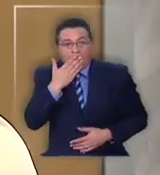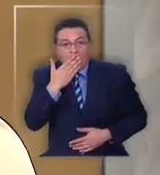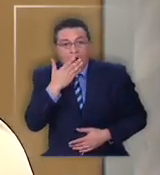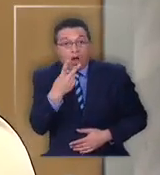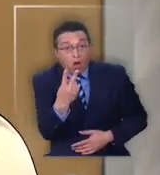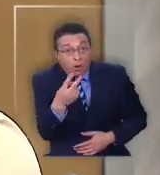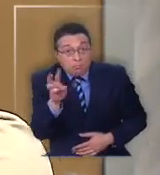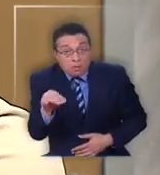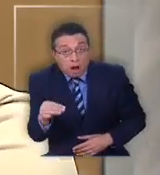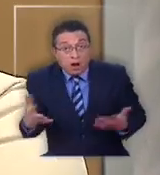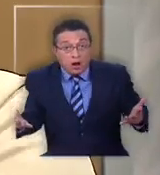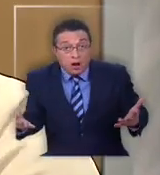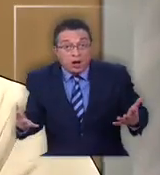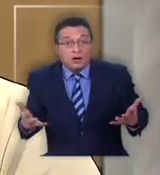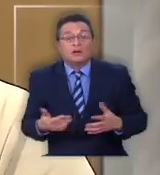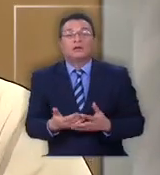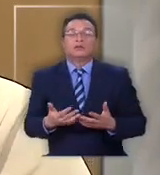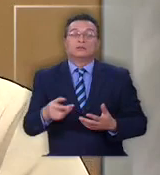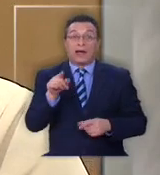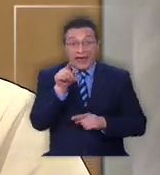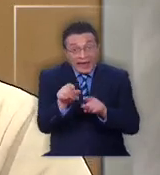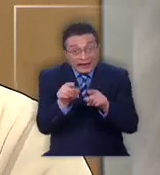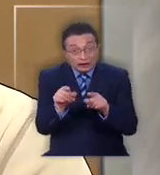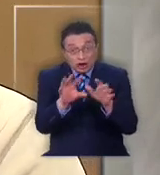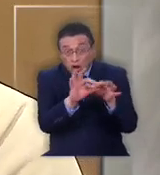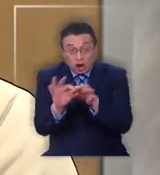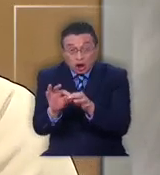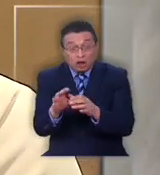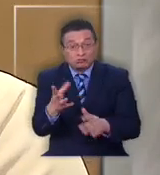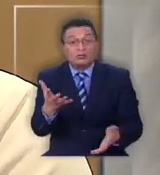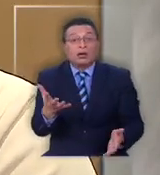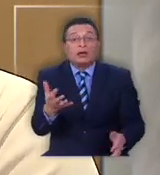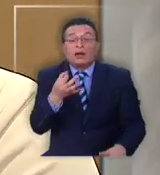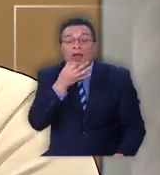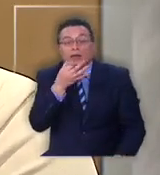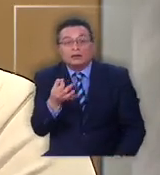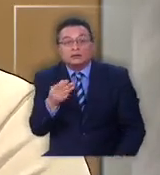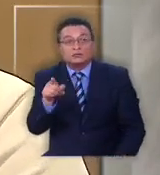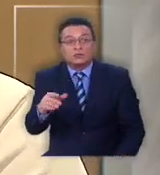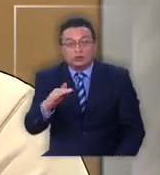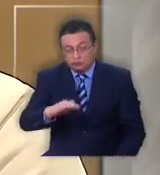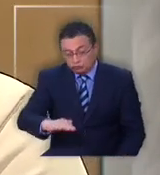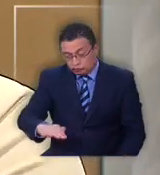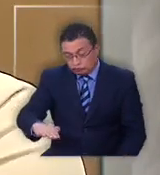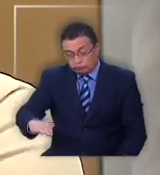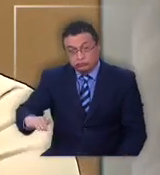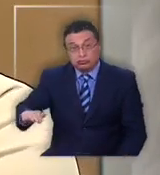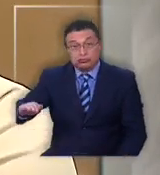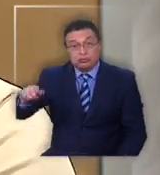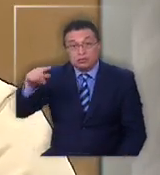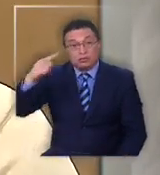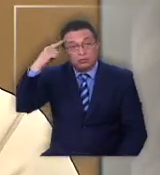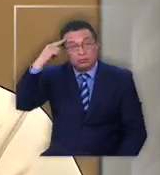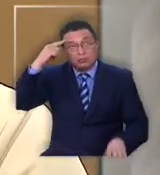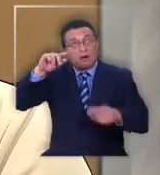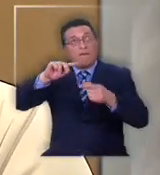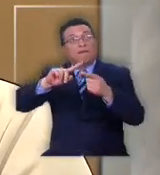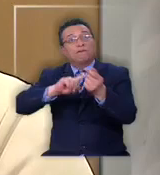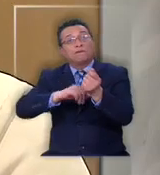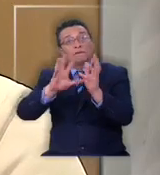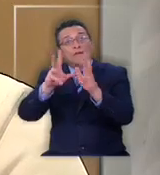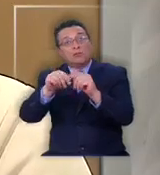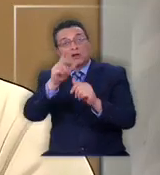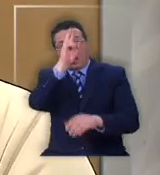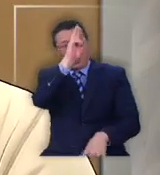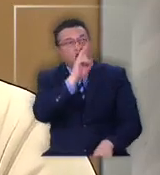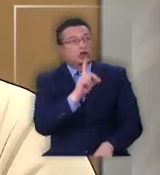¡Dos mamás! Y eso te está diciendo que desde los pequeños la estructura familiar en